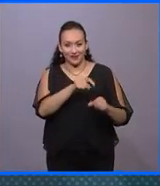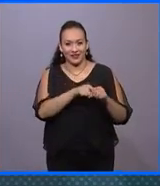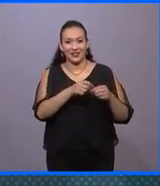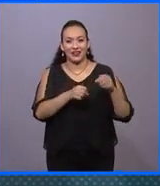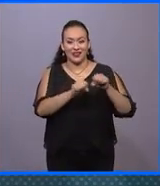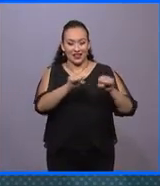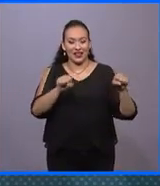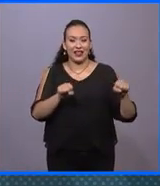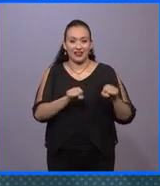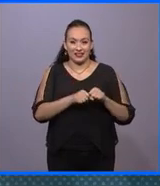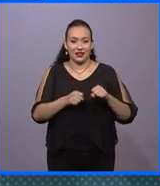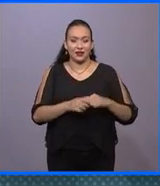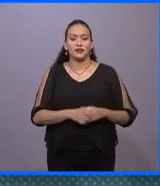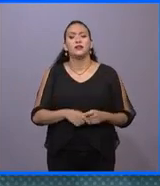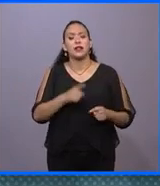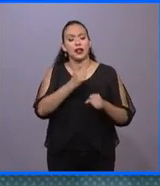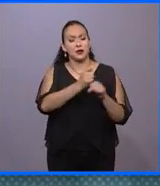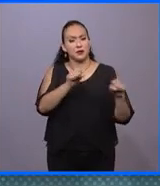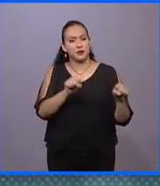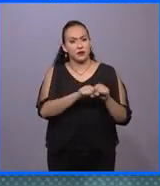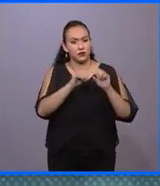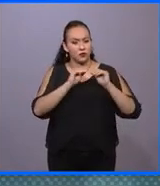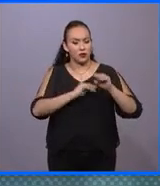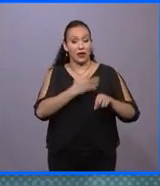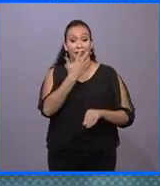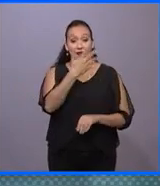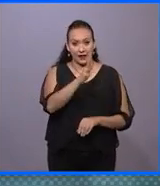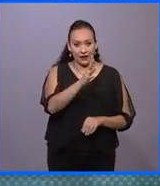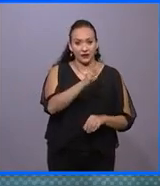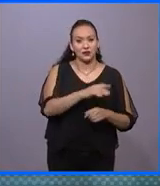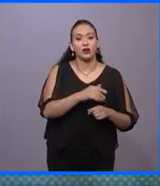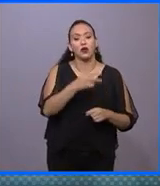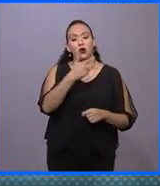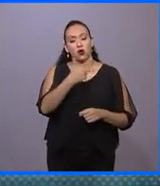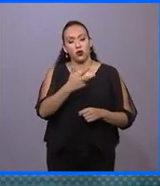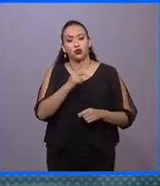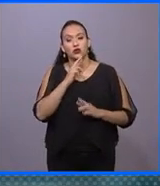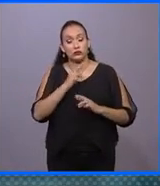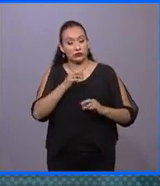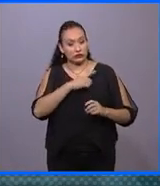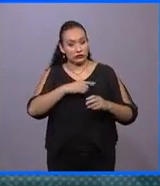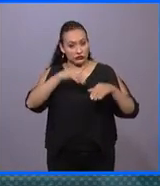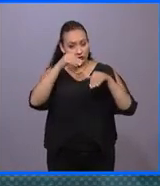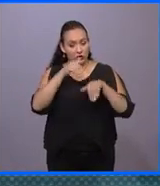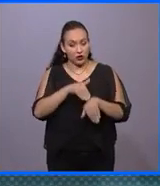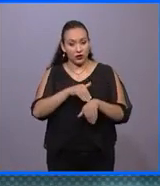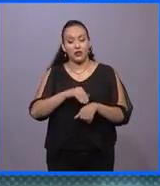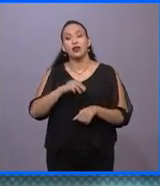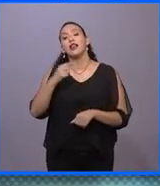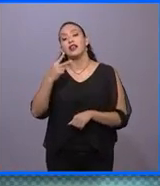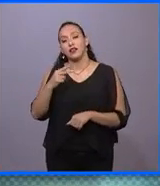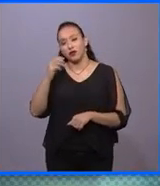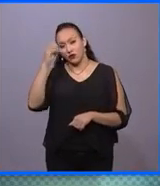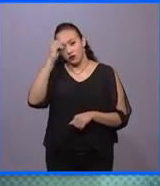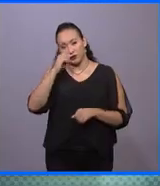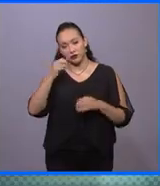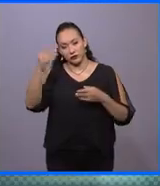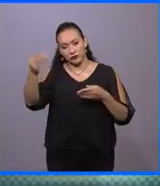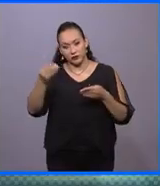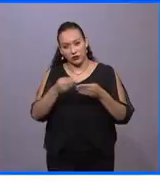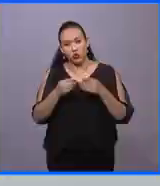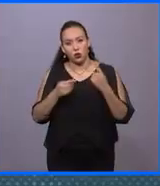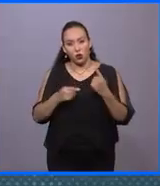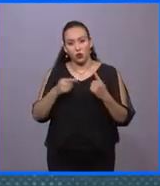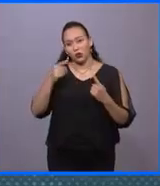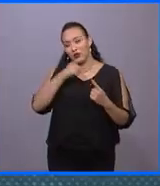las salas de la Corte. De la primera sala se publicaron 10 criterios, 8 jurisprudencias y 2 tesis aisladas, de las cuales destacan una